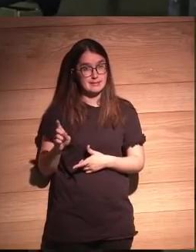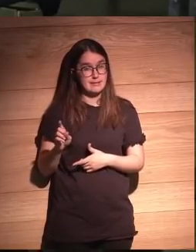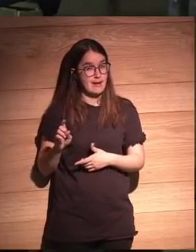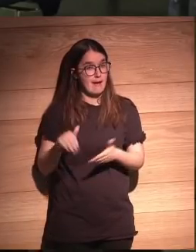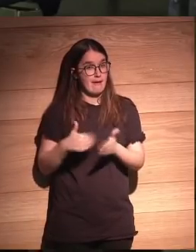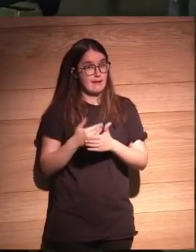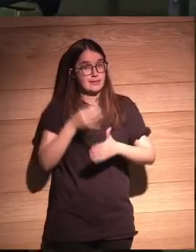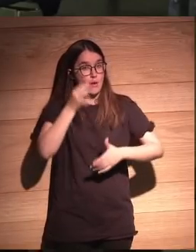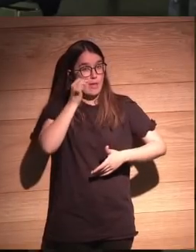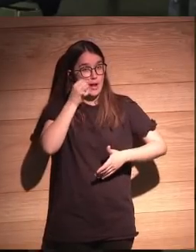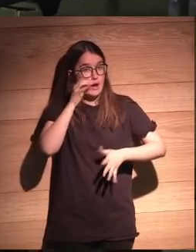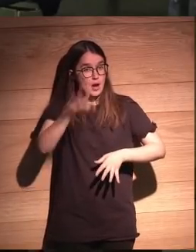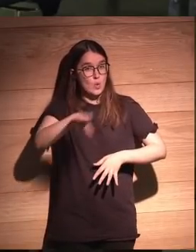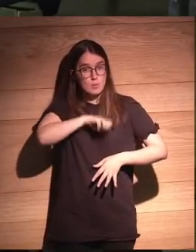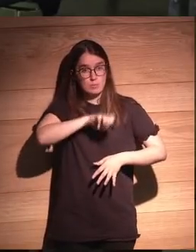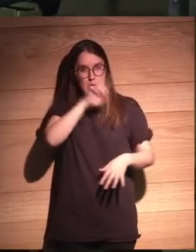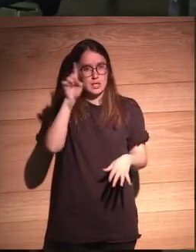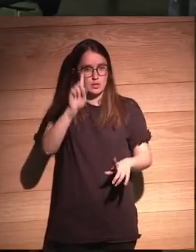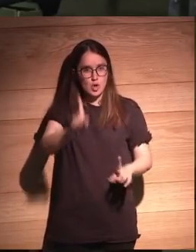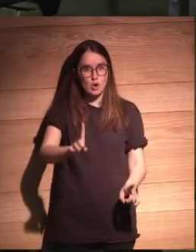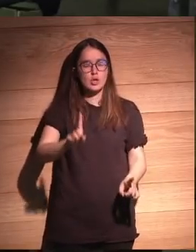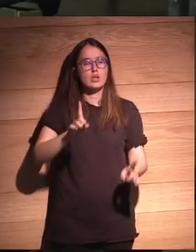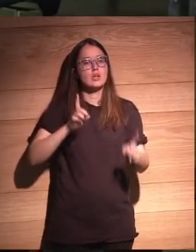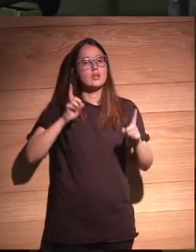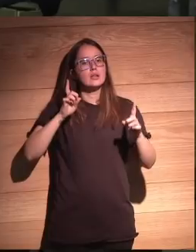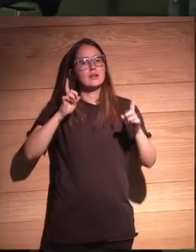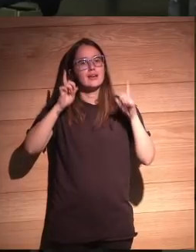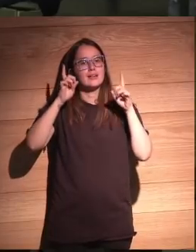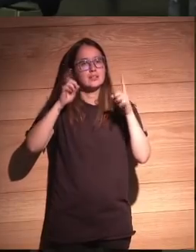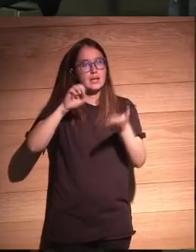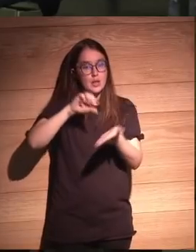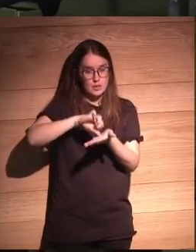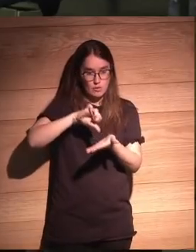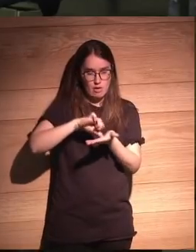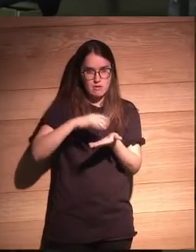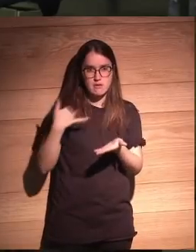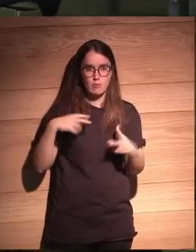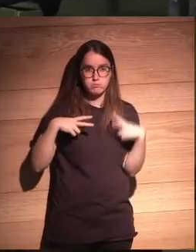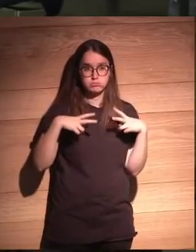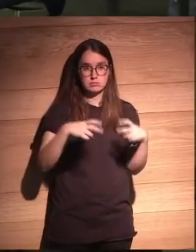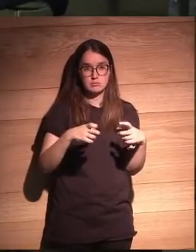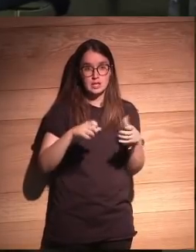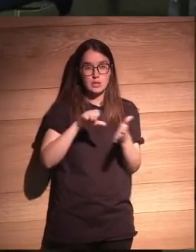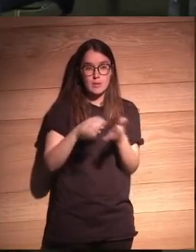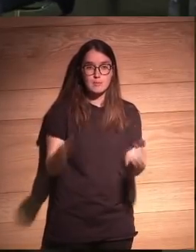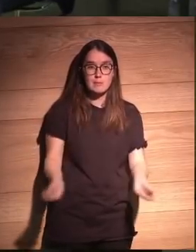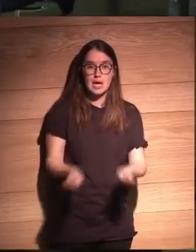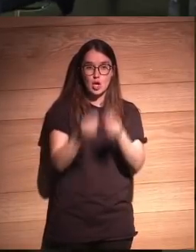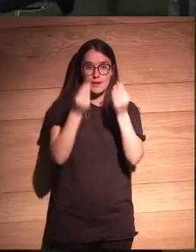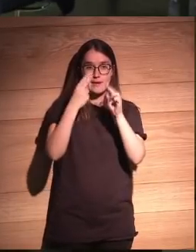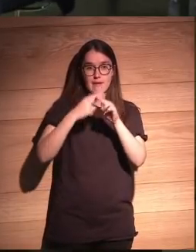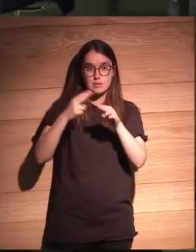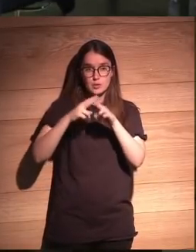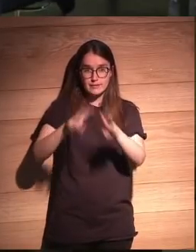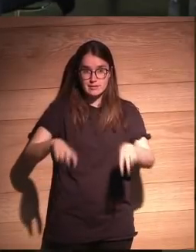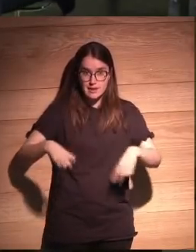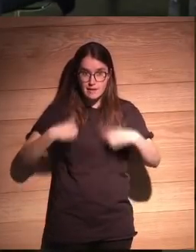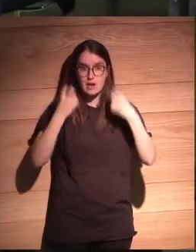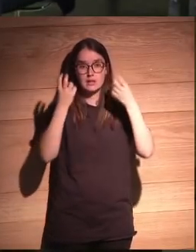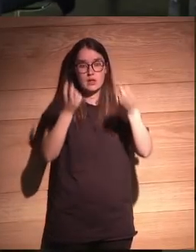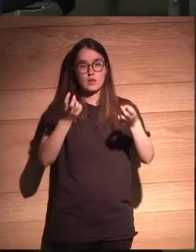Guadalajara, sino en intervenir dentro de la ciudad existente, mejorar la ciudad existente, las políticas de